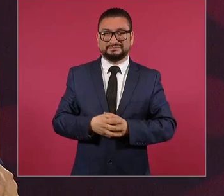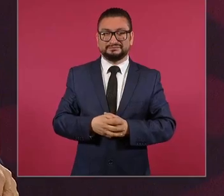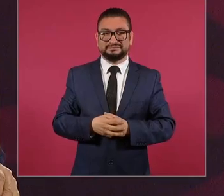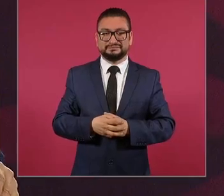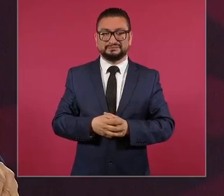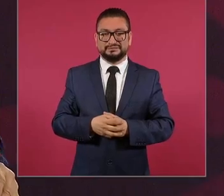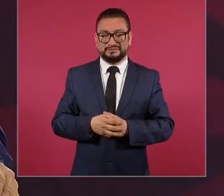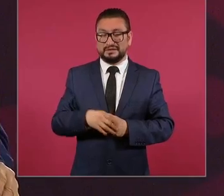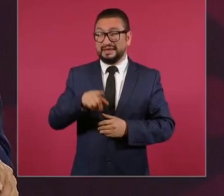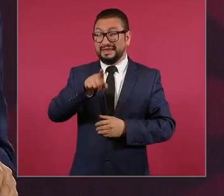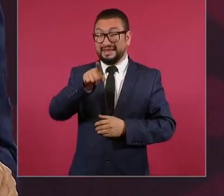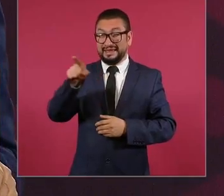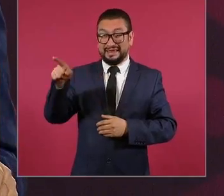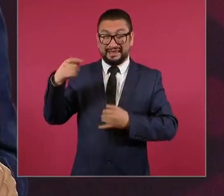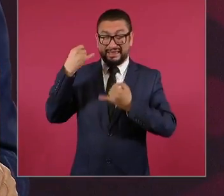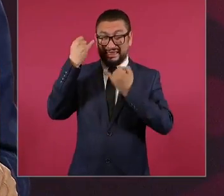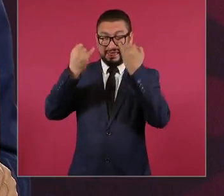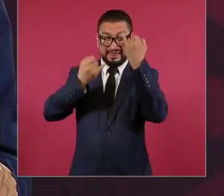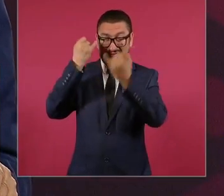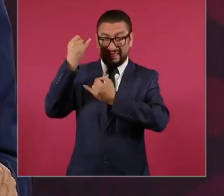Digan lo que digan.